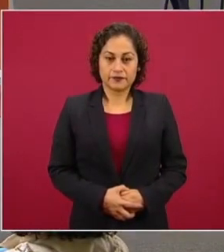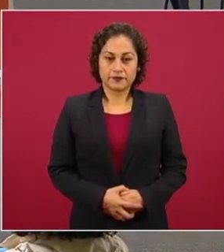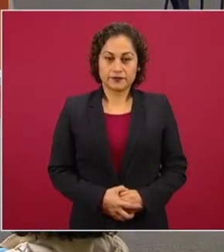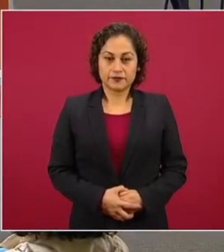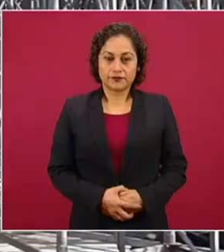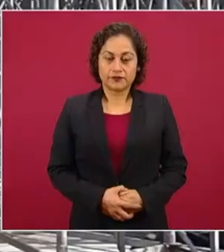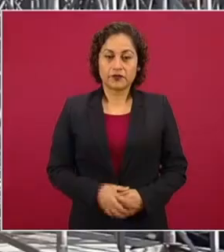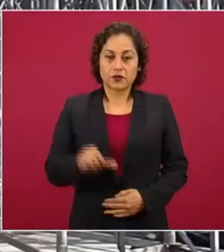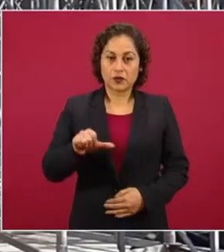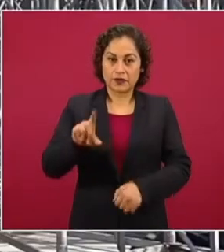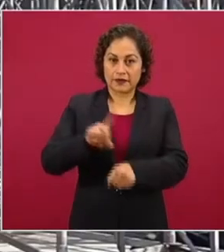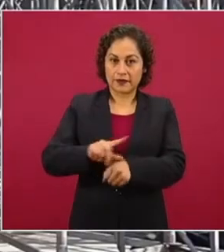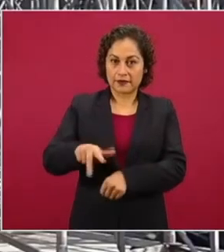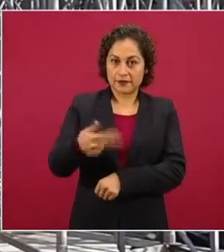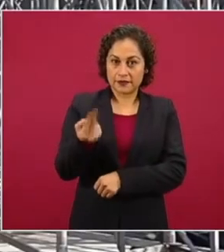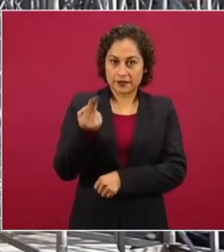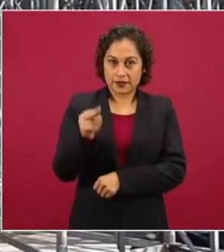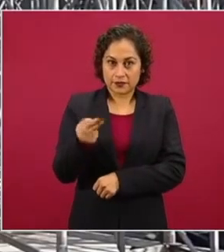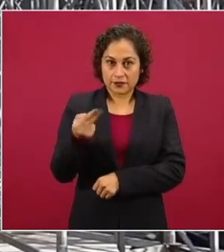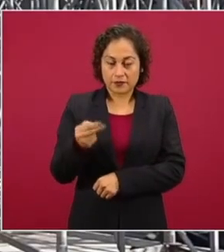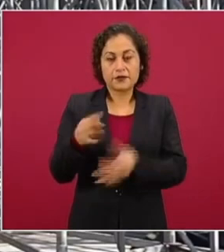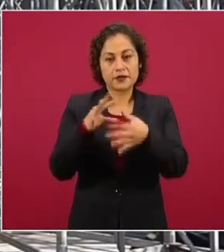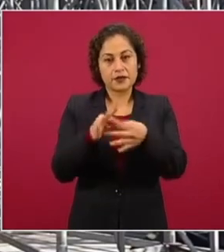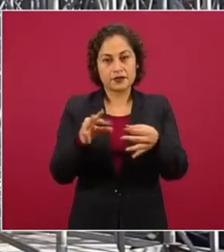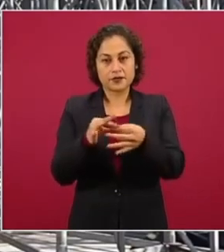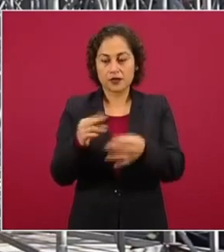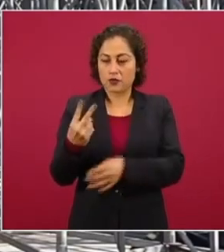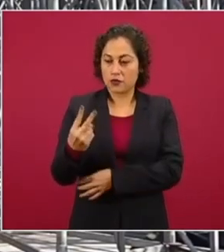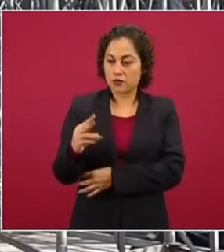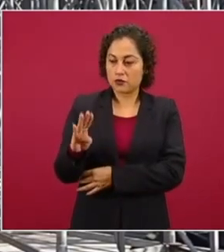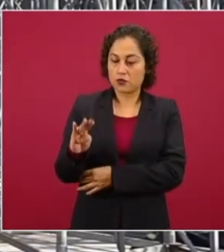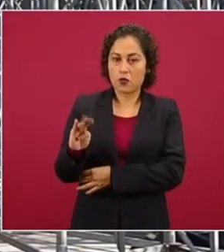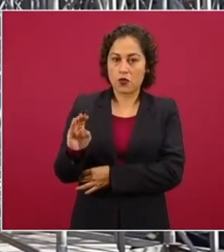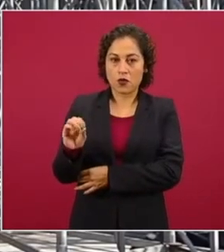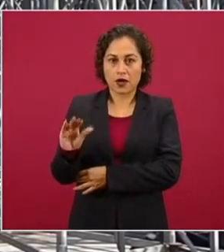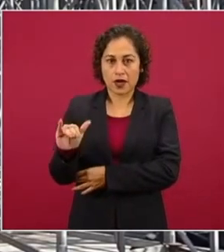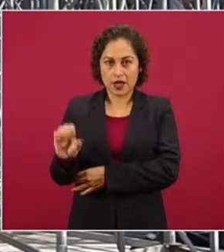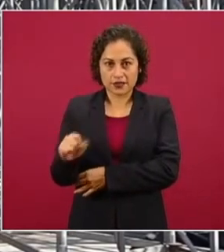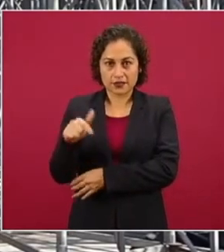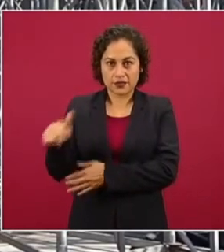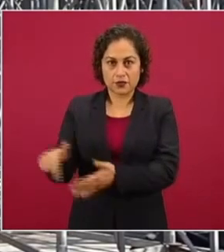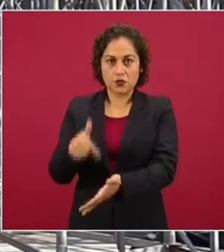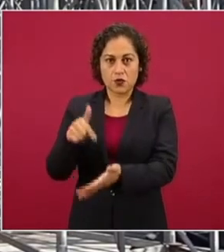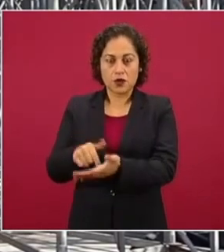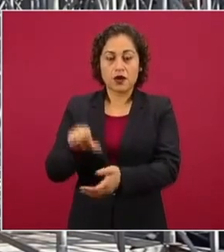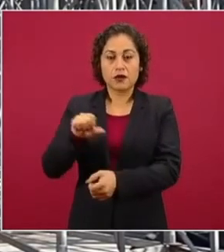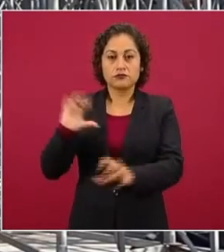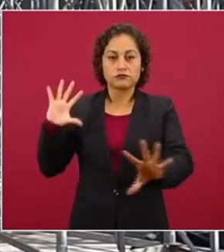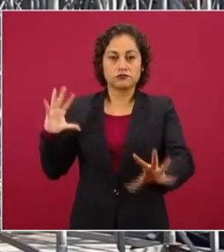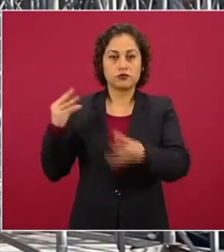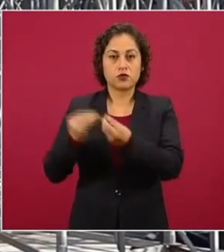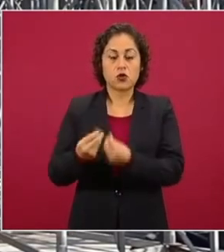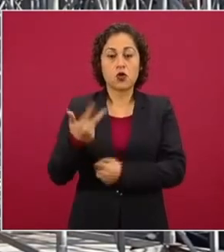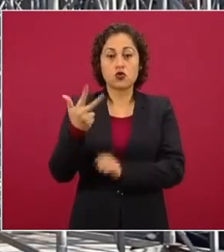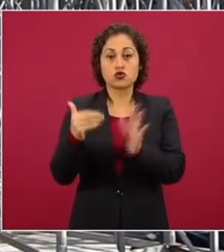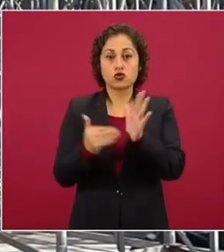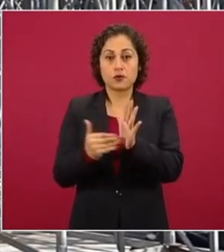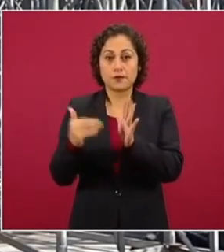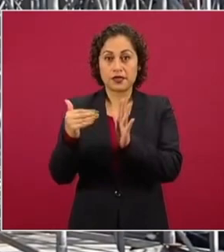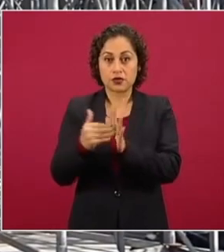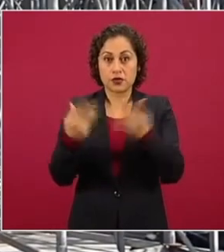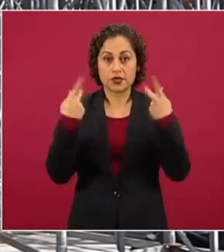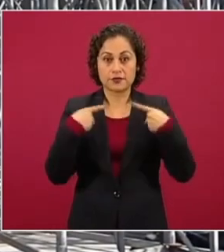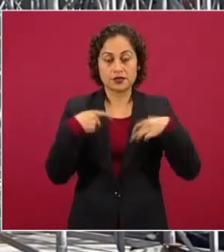Es 13 de noviembre, va el reporte de Dos Bocas. Hoy cumplimos 8 millones de horas sombre